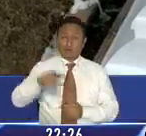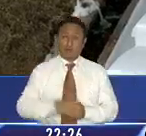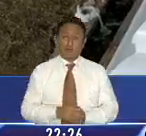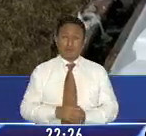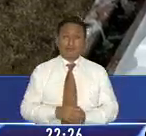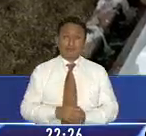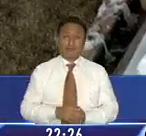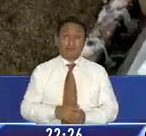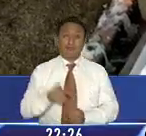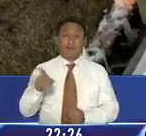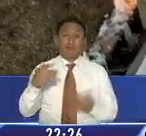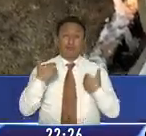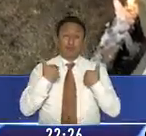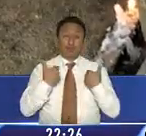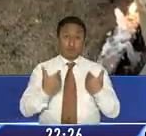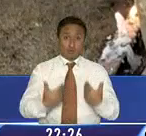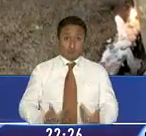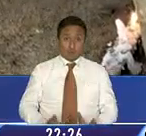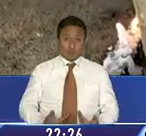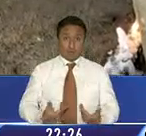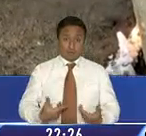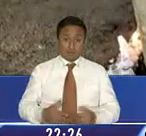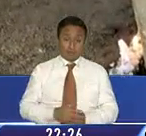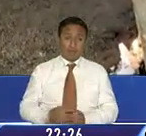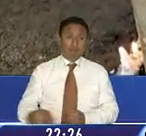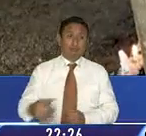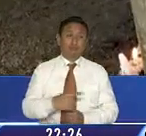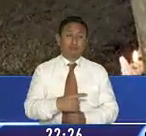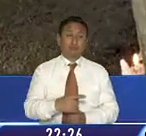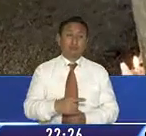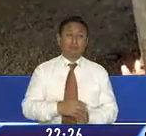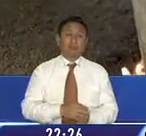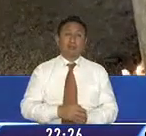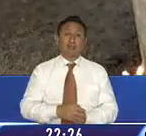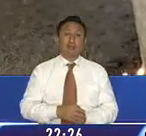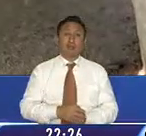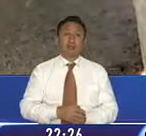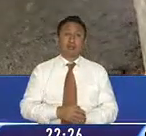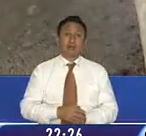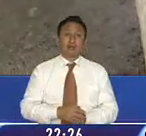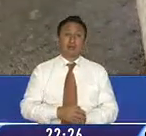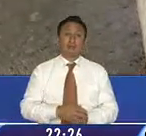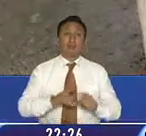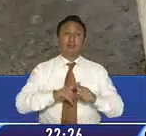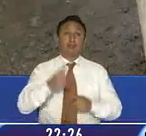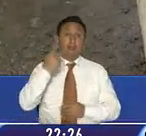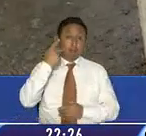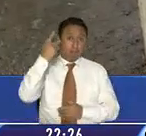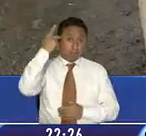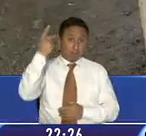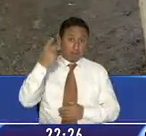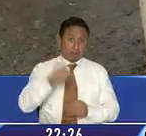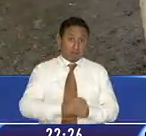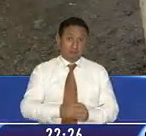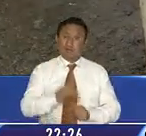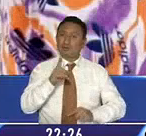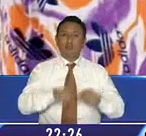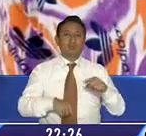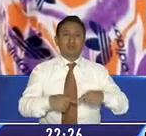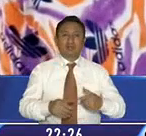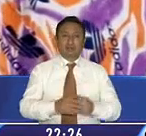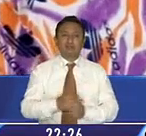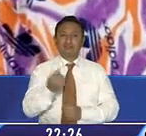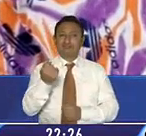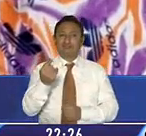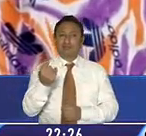llevar allá el cuerpo se necesita contratar un vuelo y navegar hasta su tierra natal, pero sus padres no lo pueden hacer porque